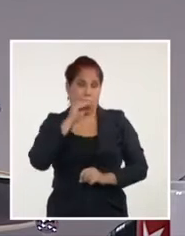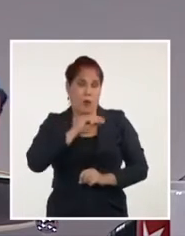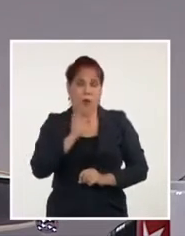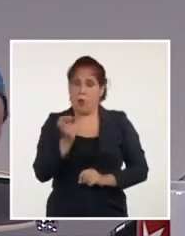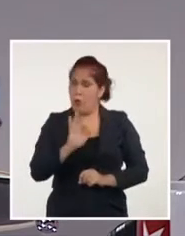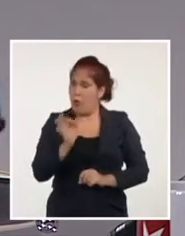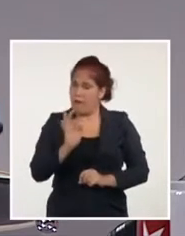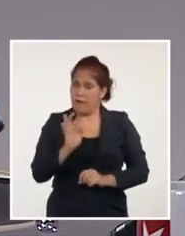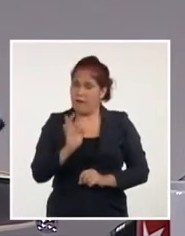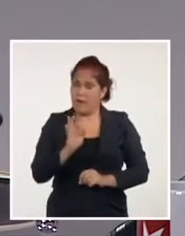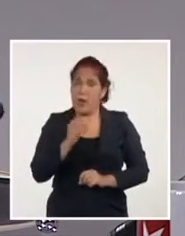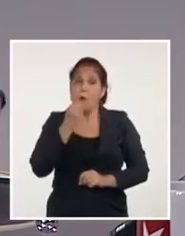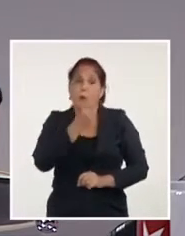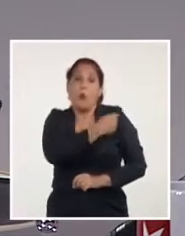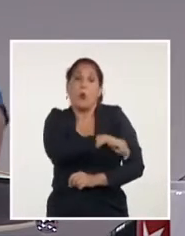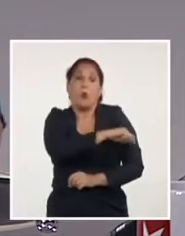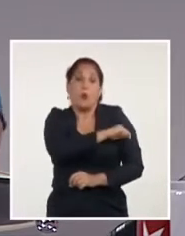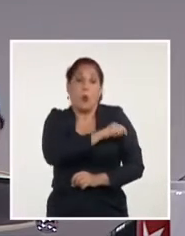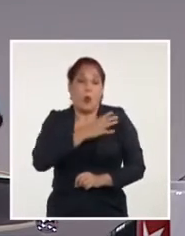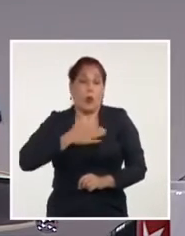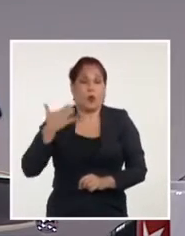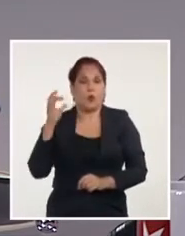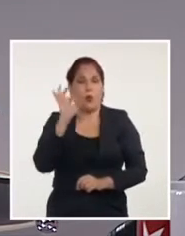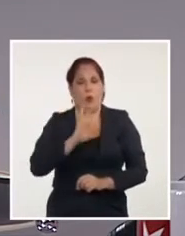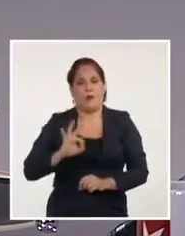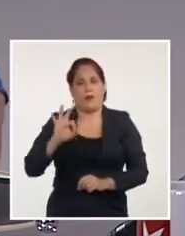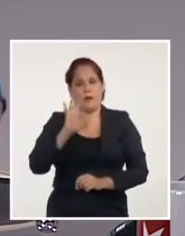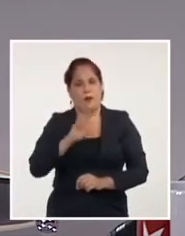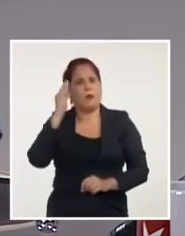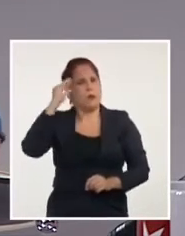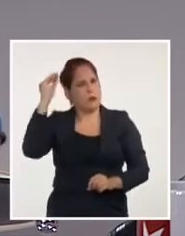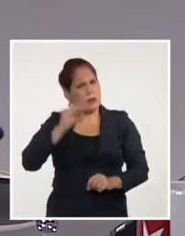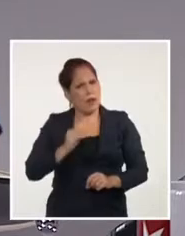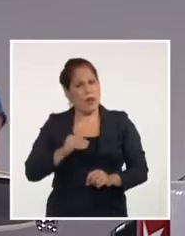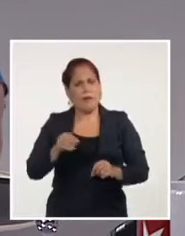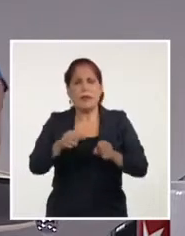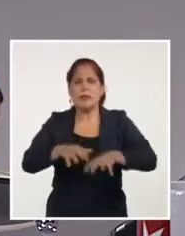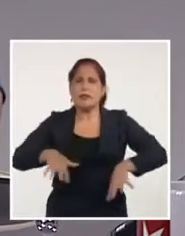contra un pueblo organizado, un pueblo que conoce lo que está pasando,